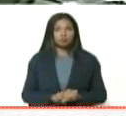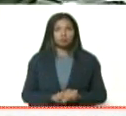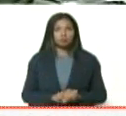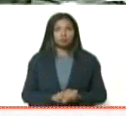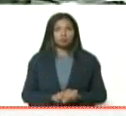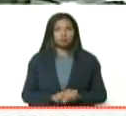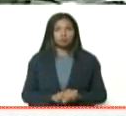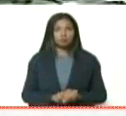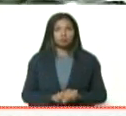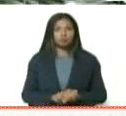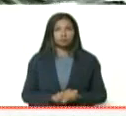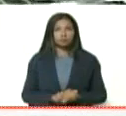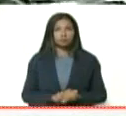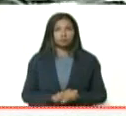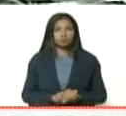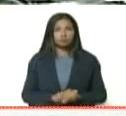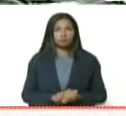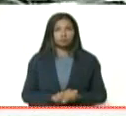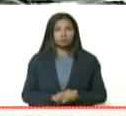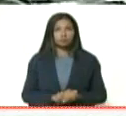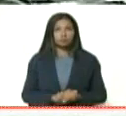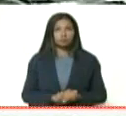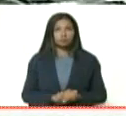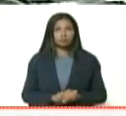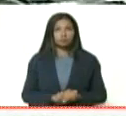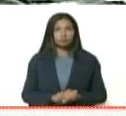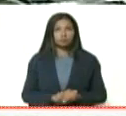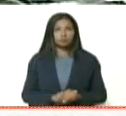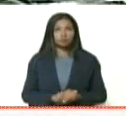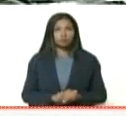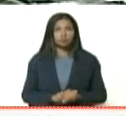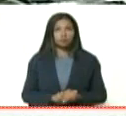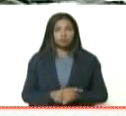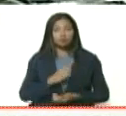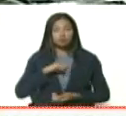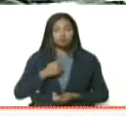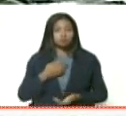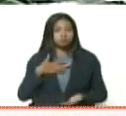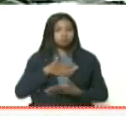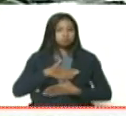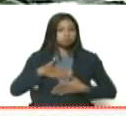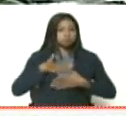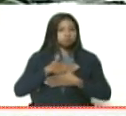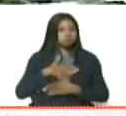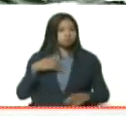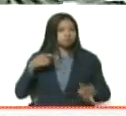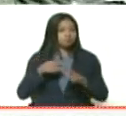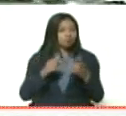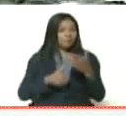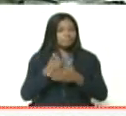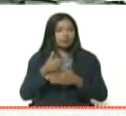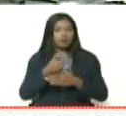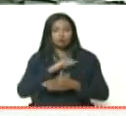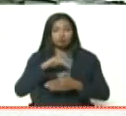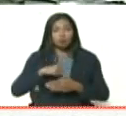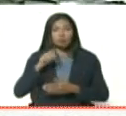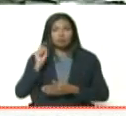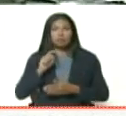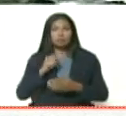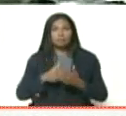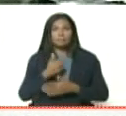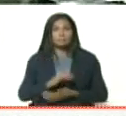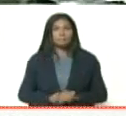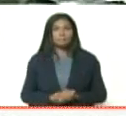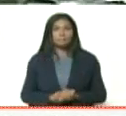definitivamente a fijar esas estrategias que nos van a permitir poder satisfacer la demanda de la materia prima que requiere